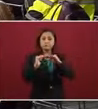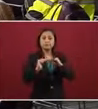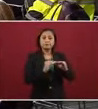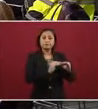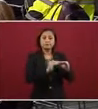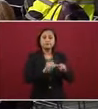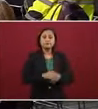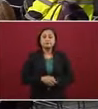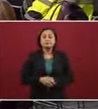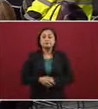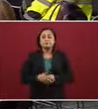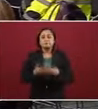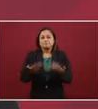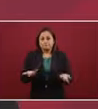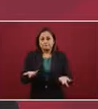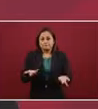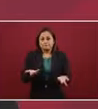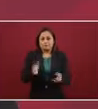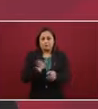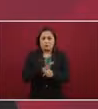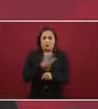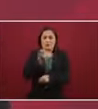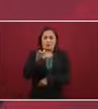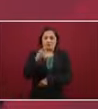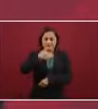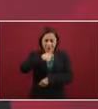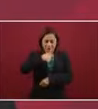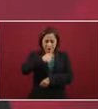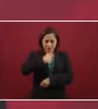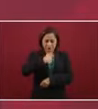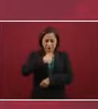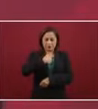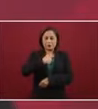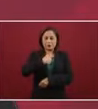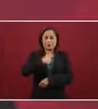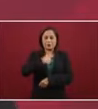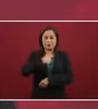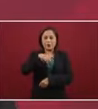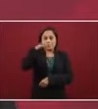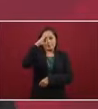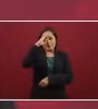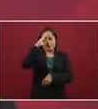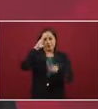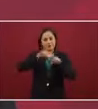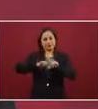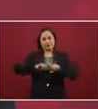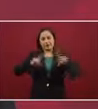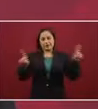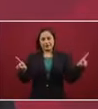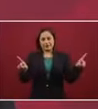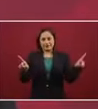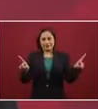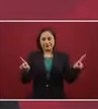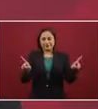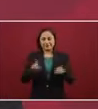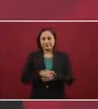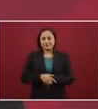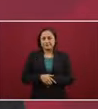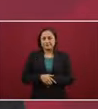Entonces, me da mucho gusto, son concepciones distintas, es un poco lo que hablábamos ahora del